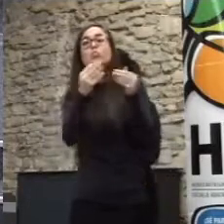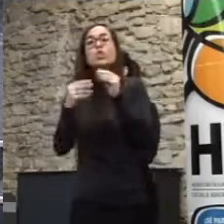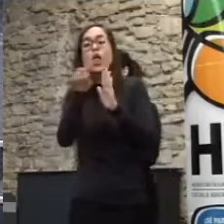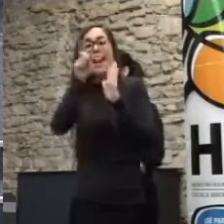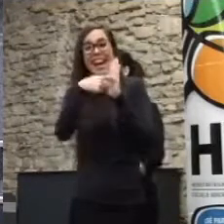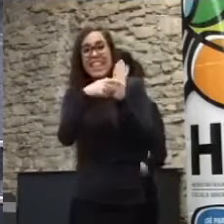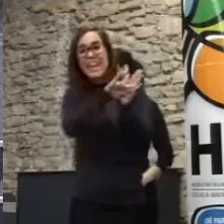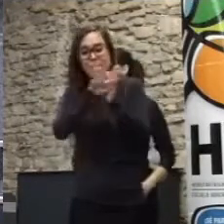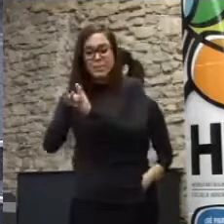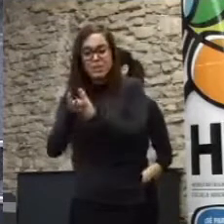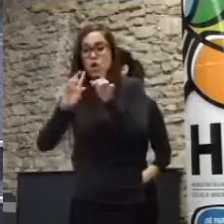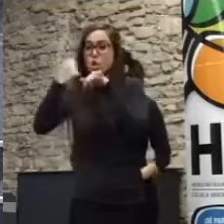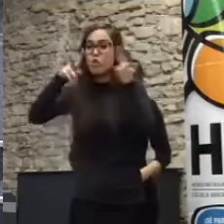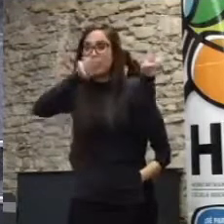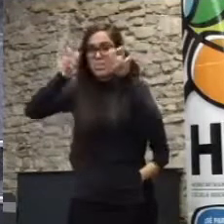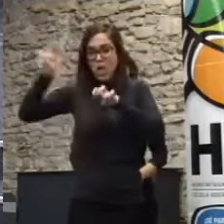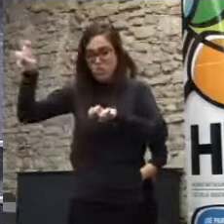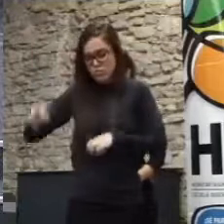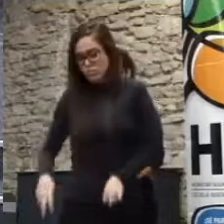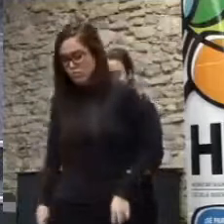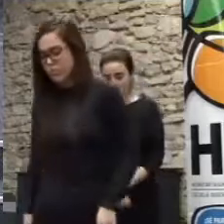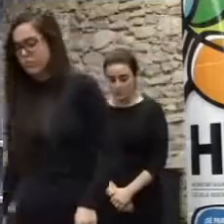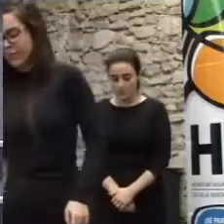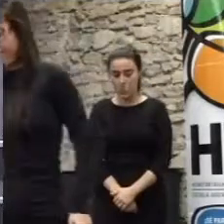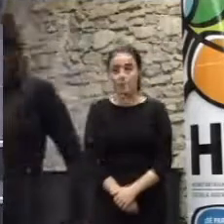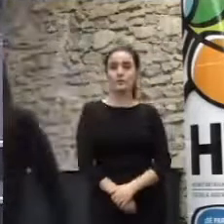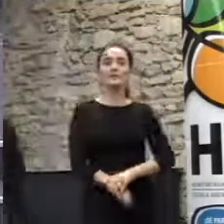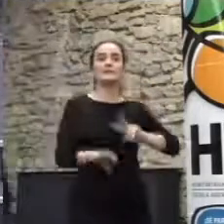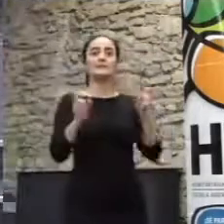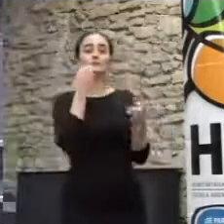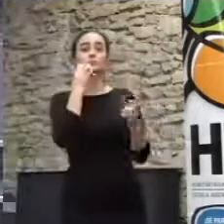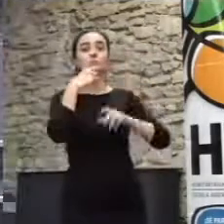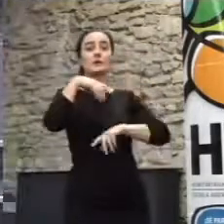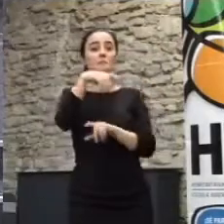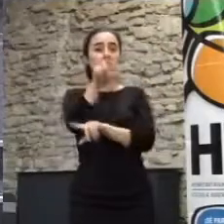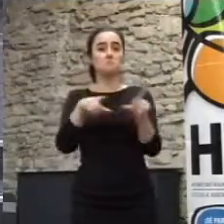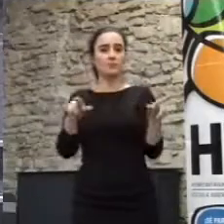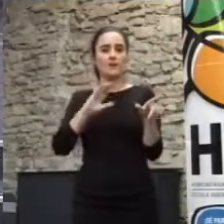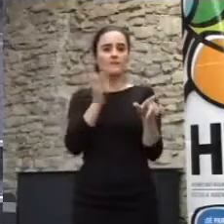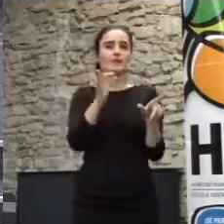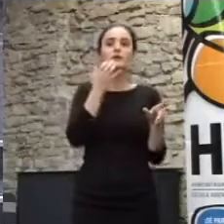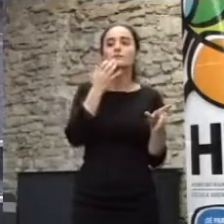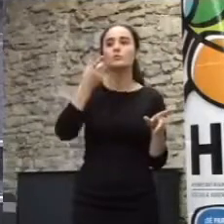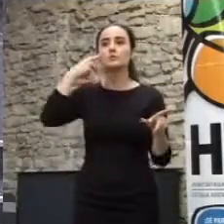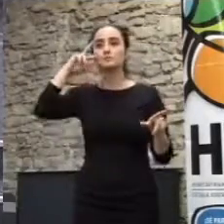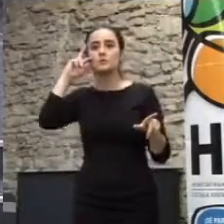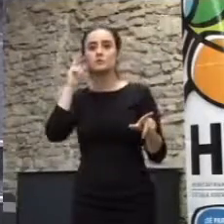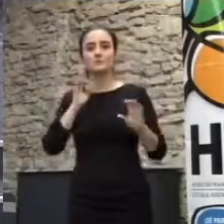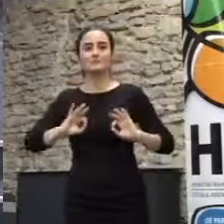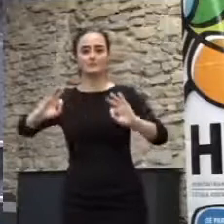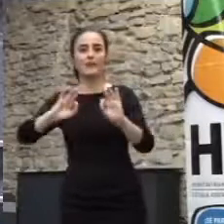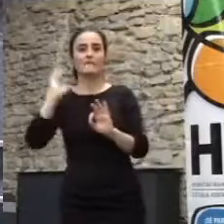luego está... Temas que están fuera también de la gente, que afecta a especialistas, a expertos y que es el medio